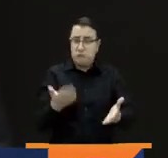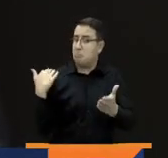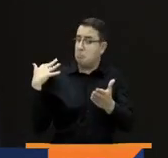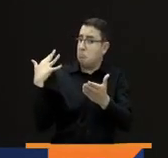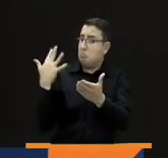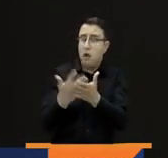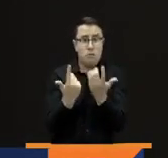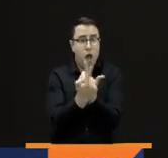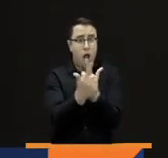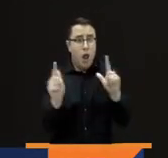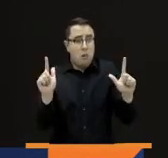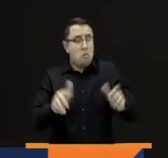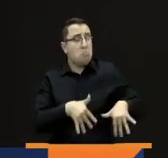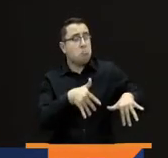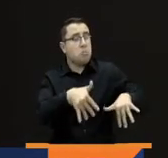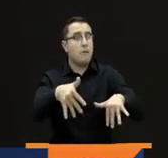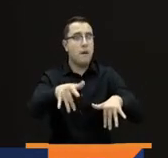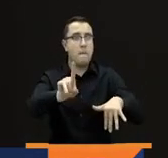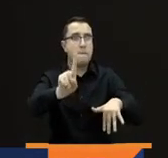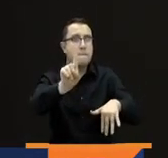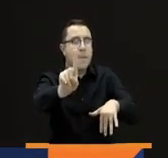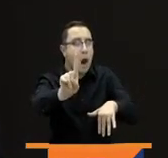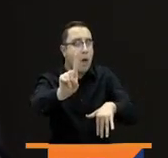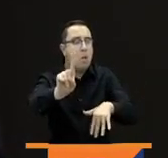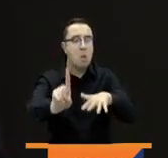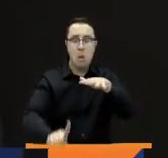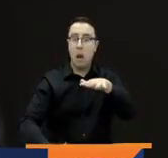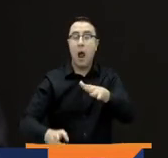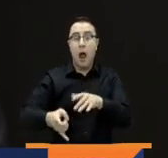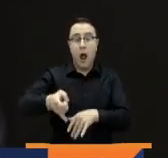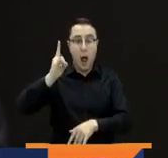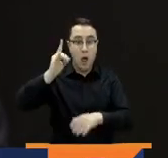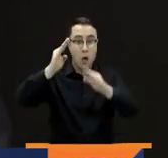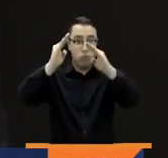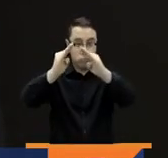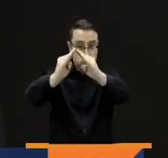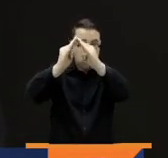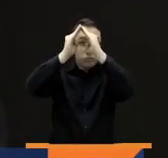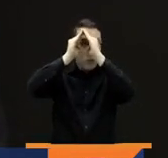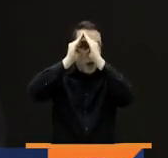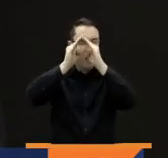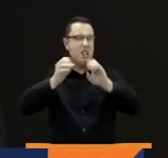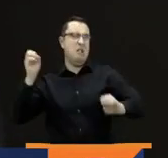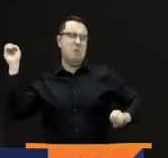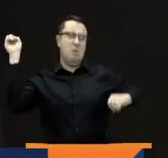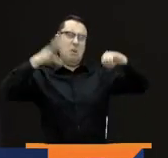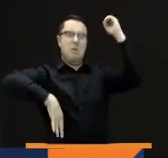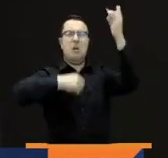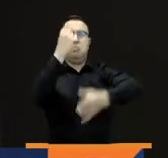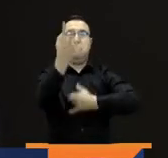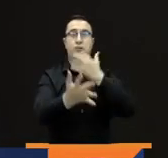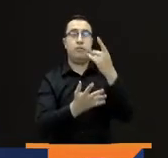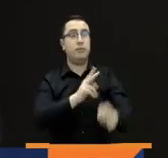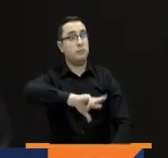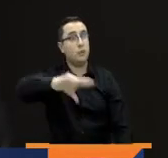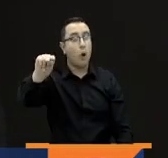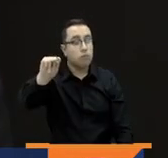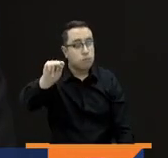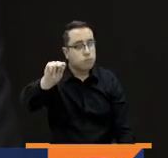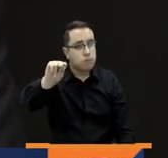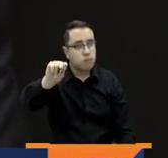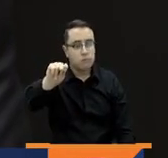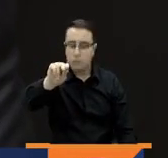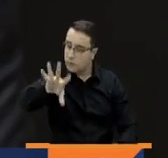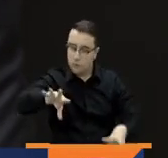tiempo. Pero no podemos permitir ni un ataque a un centro de atención inmediata. Hacemos un llamado a la comunidad